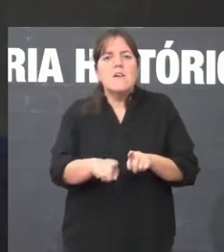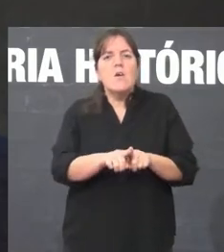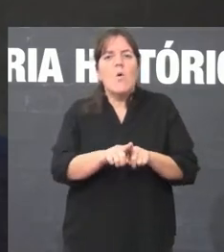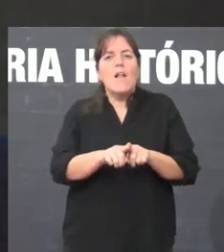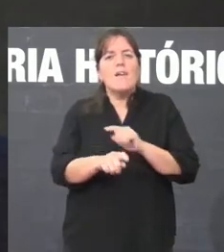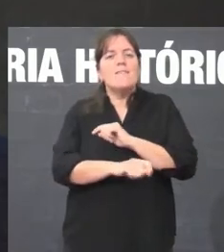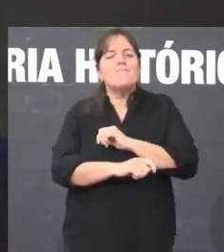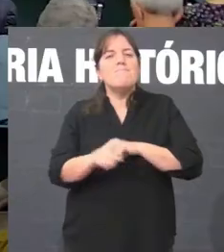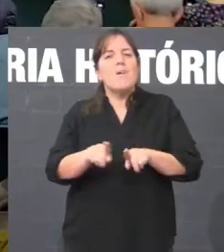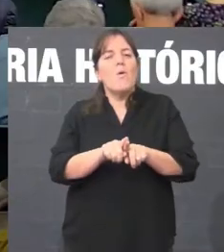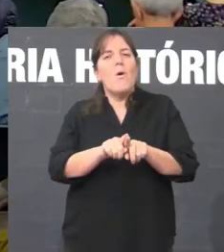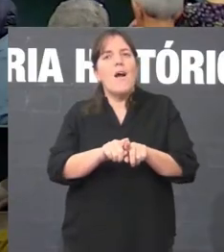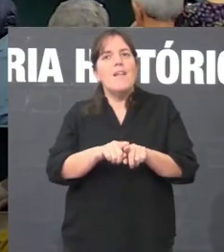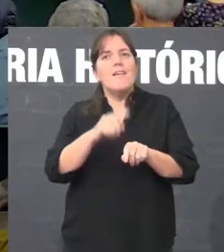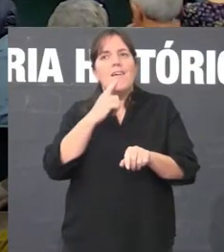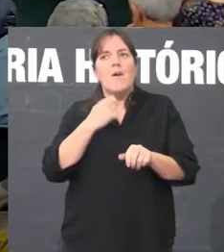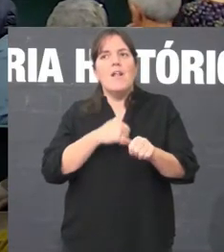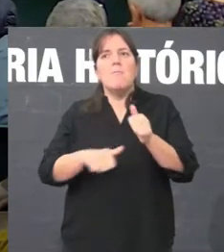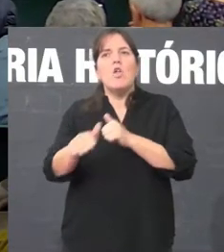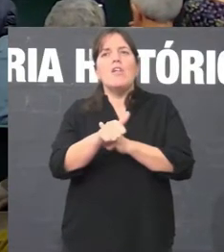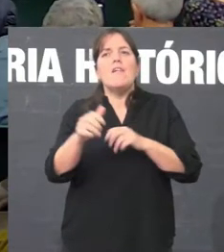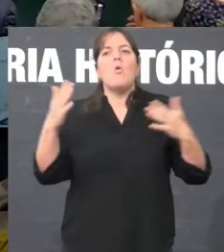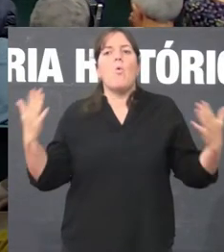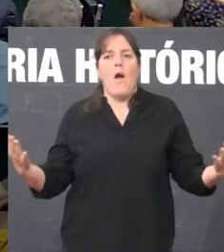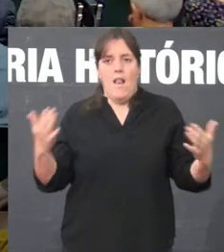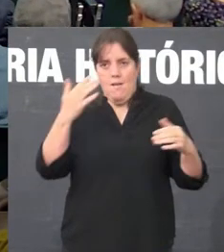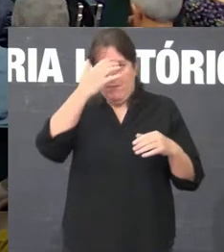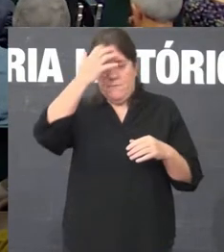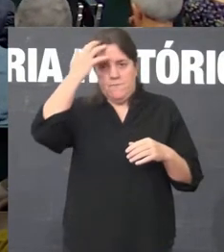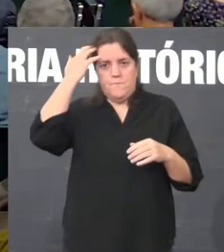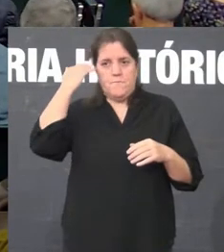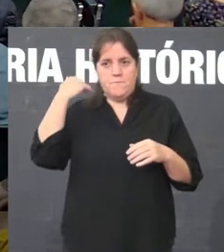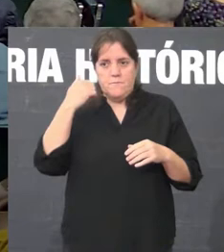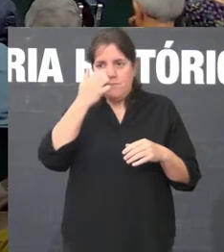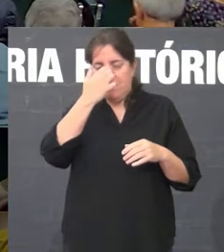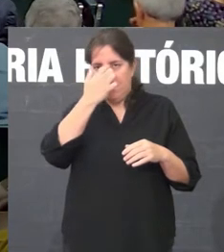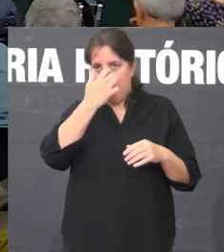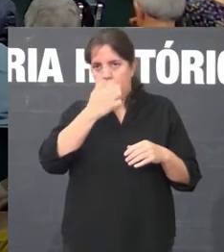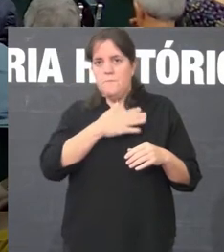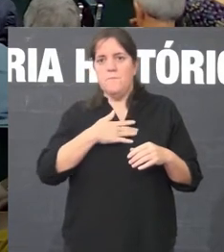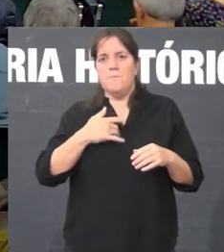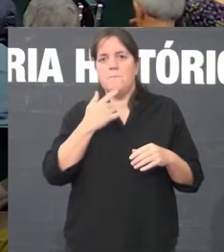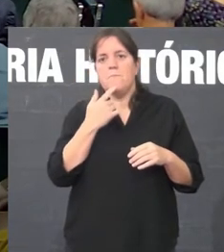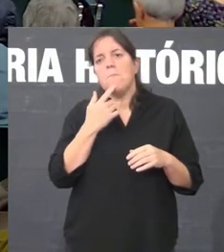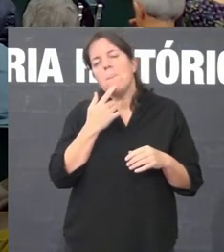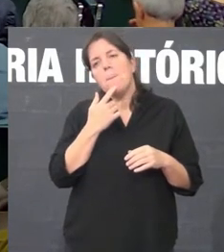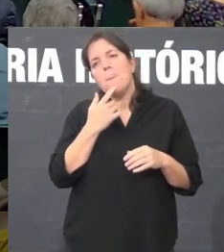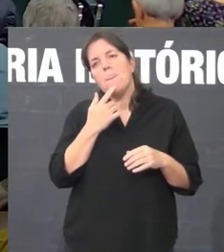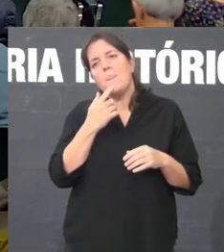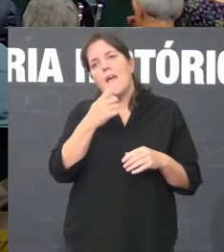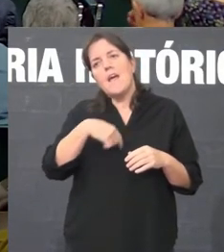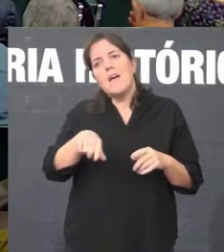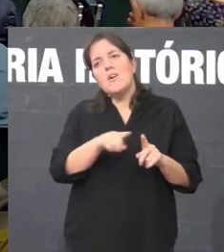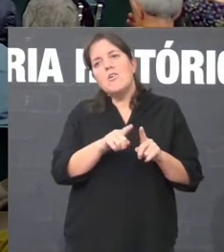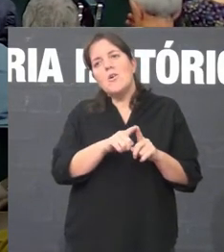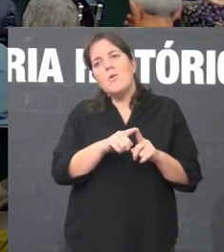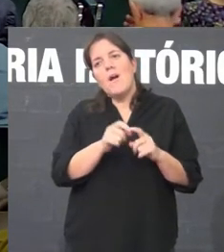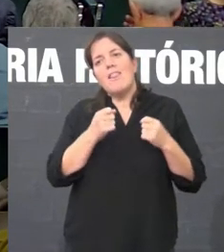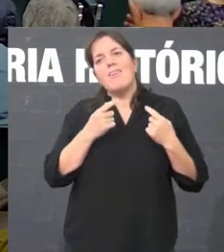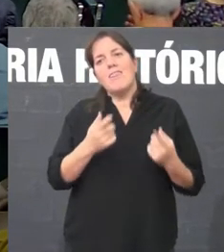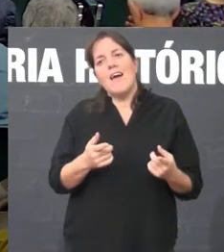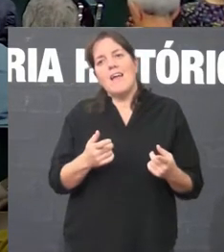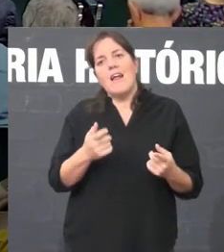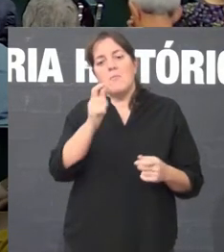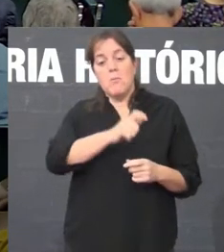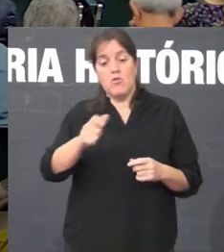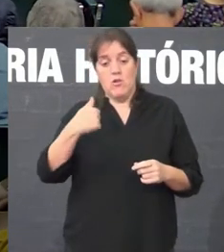tácticamente a una cuestión prioritaria. No se trata de estresar a los